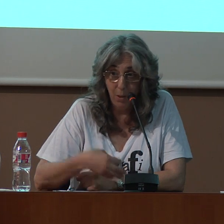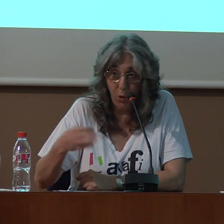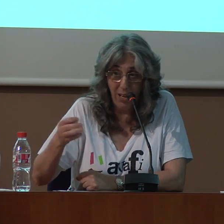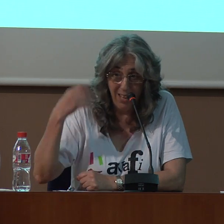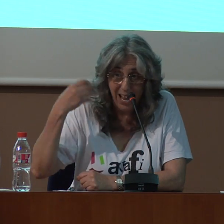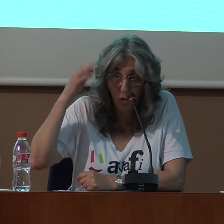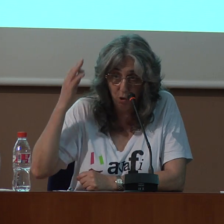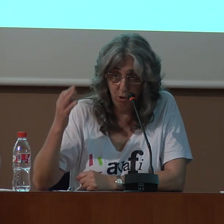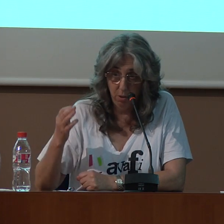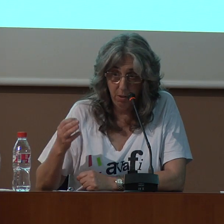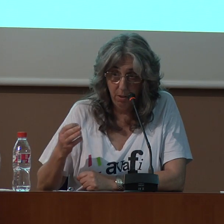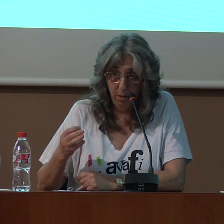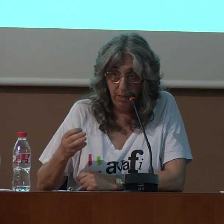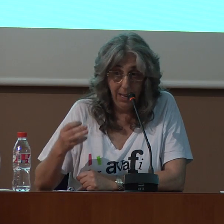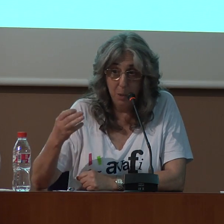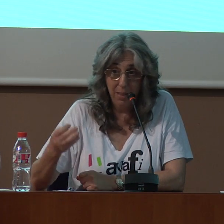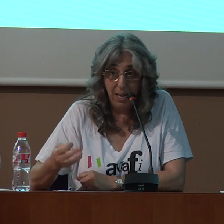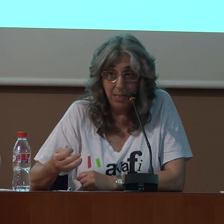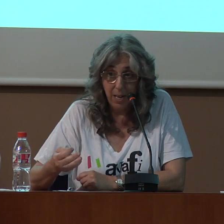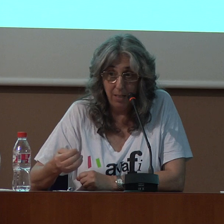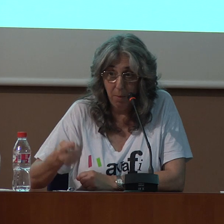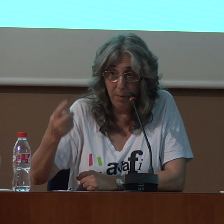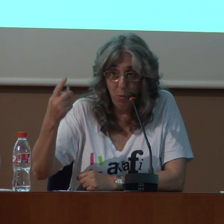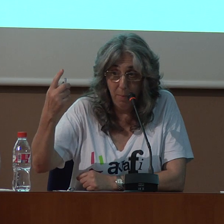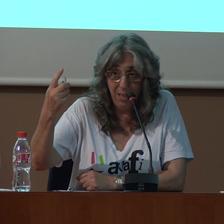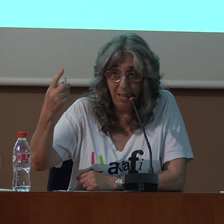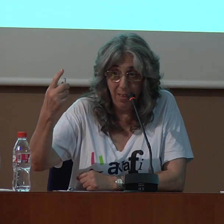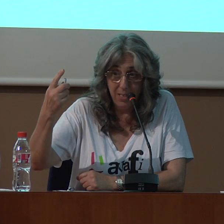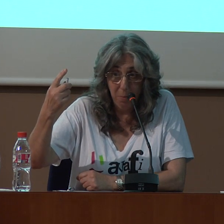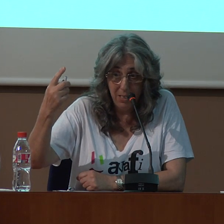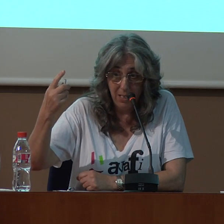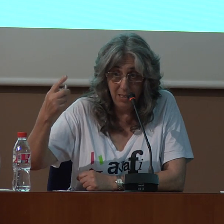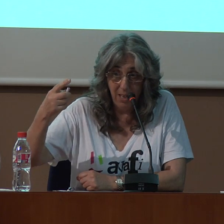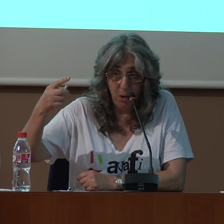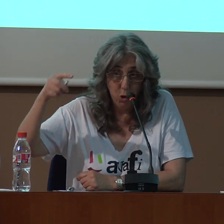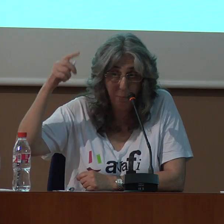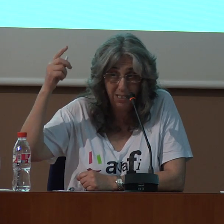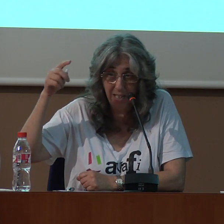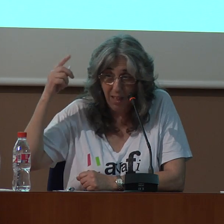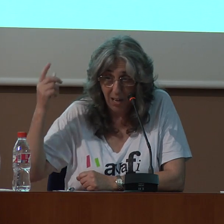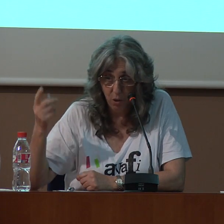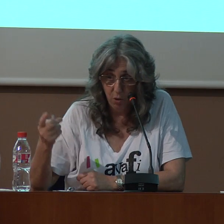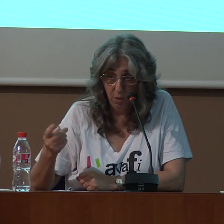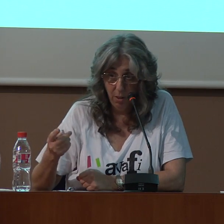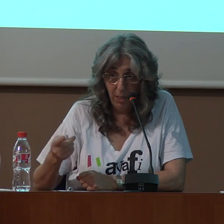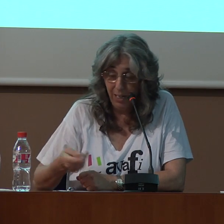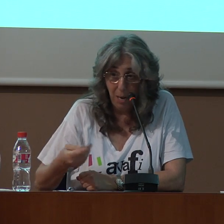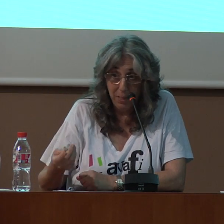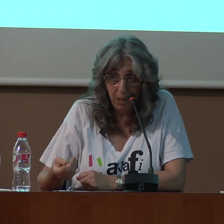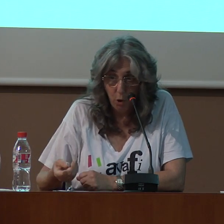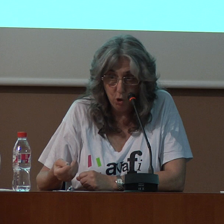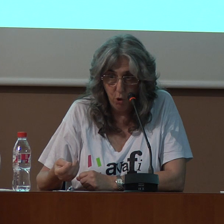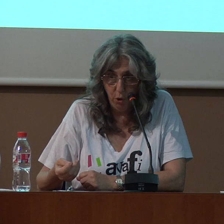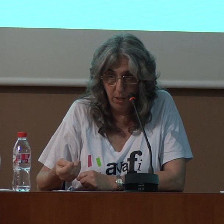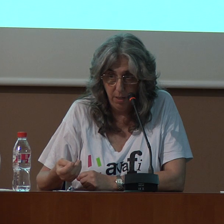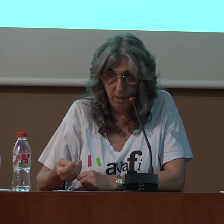posiblemente te conozca de años. El especialista te va a ver una vez cada 6 meses, cada 8 meses, cada año, y